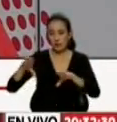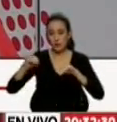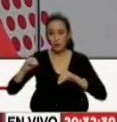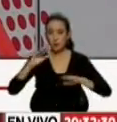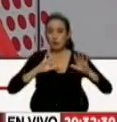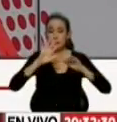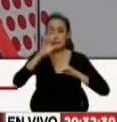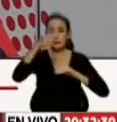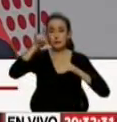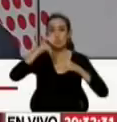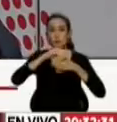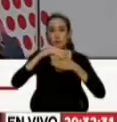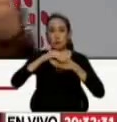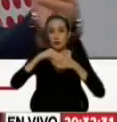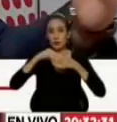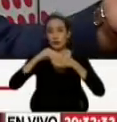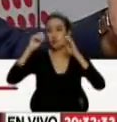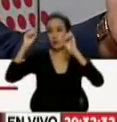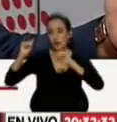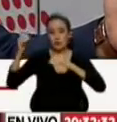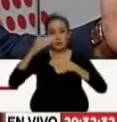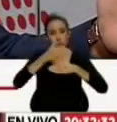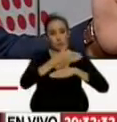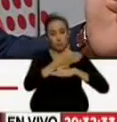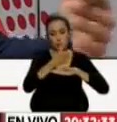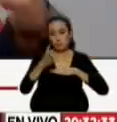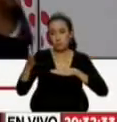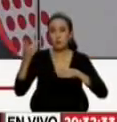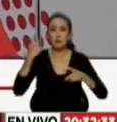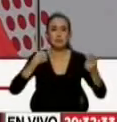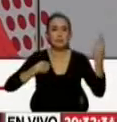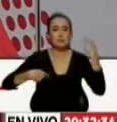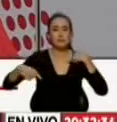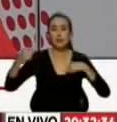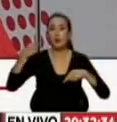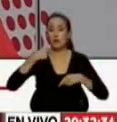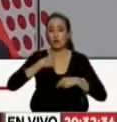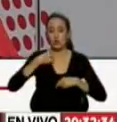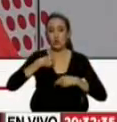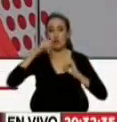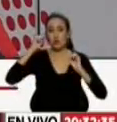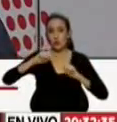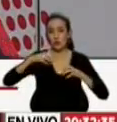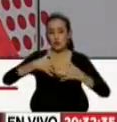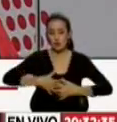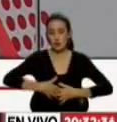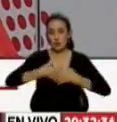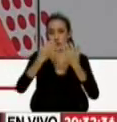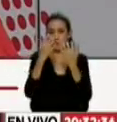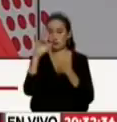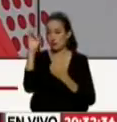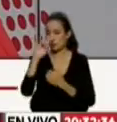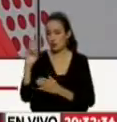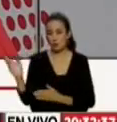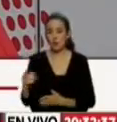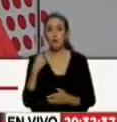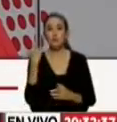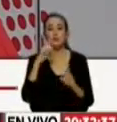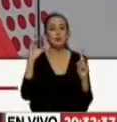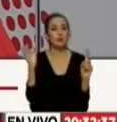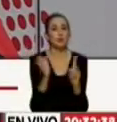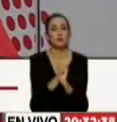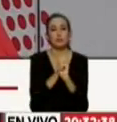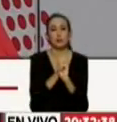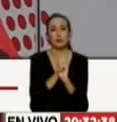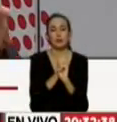alrededor 5 billones de dólares, podría alargar este larguísimo sufrimiento, porque yo soy un convencido que esta crisis solo se podrá dar a través de una presión